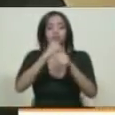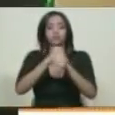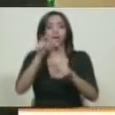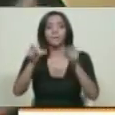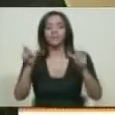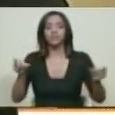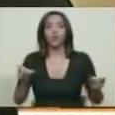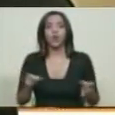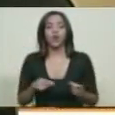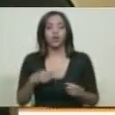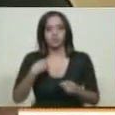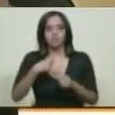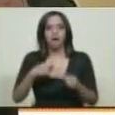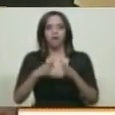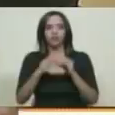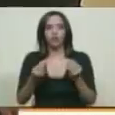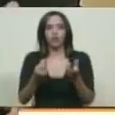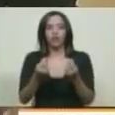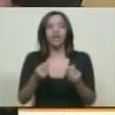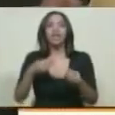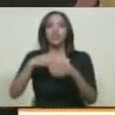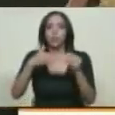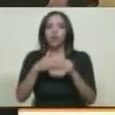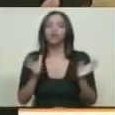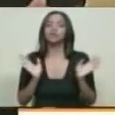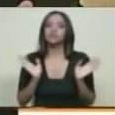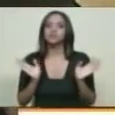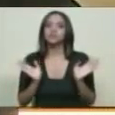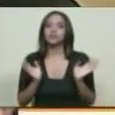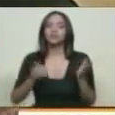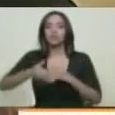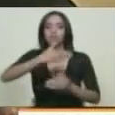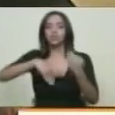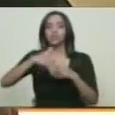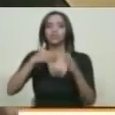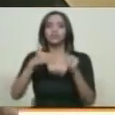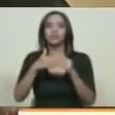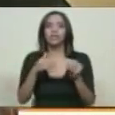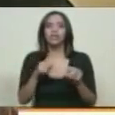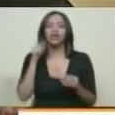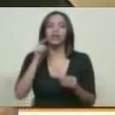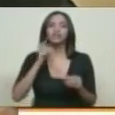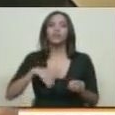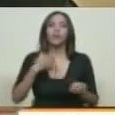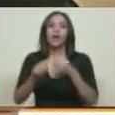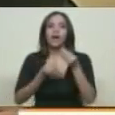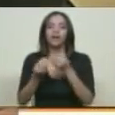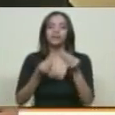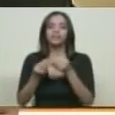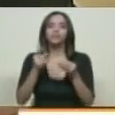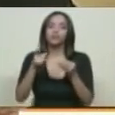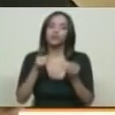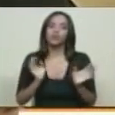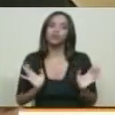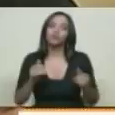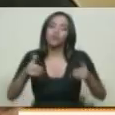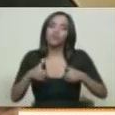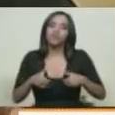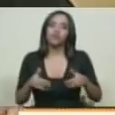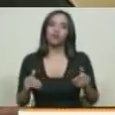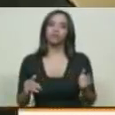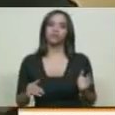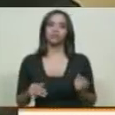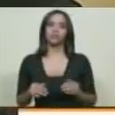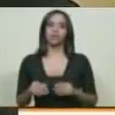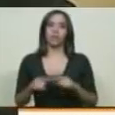paga todos tus coches en dólares. Y entonces tendrás un beneficio en dólares de lo que seas capaz de generar con tu talento y con tu esfuerzo.